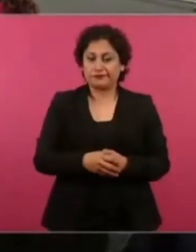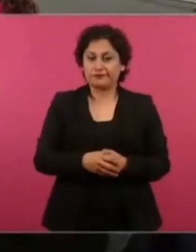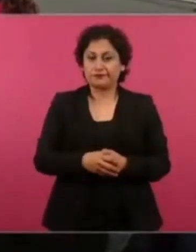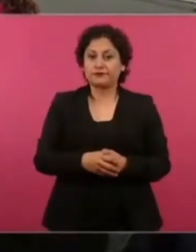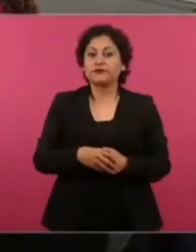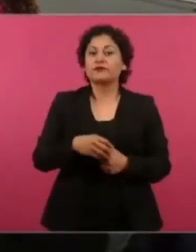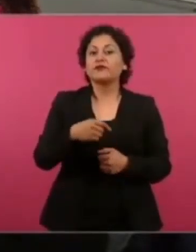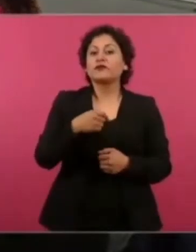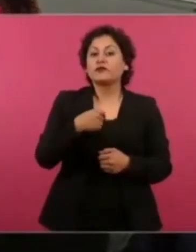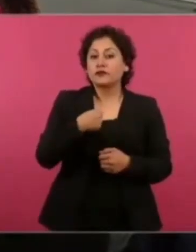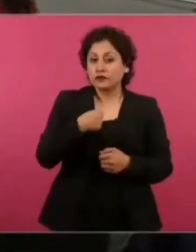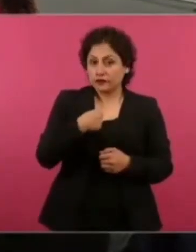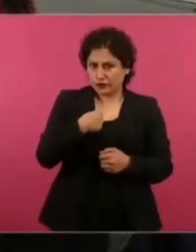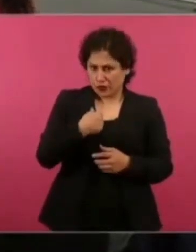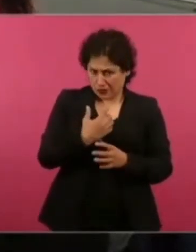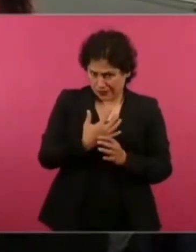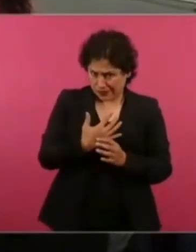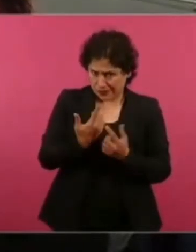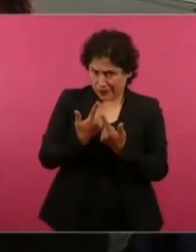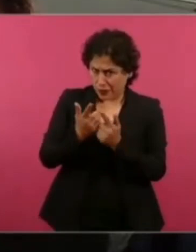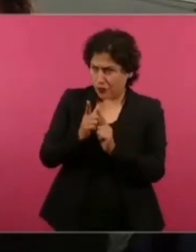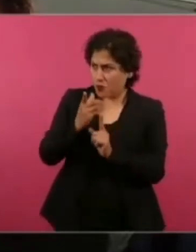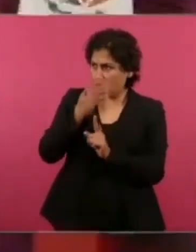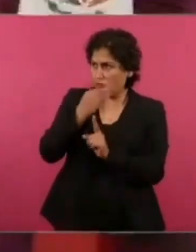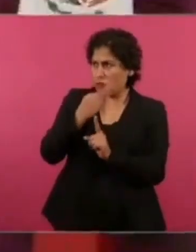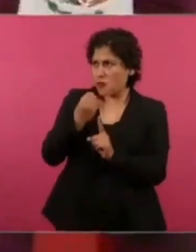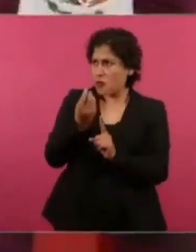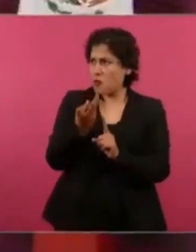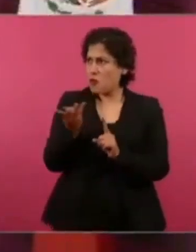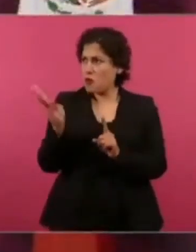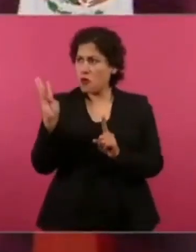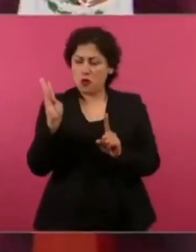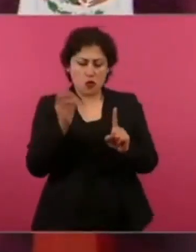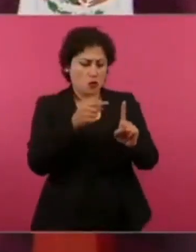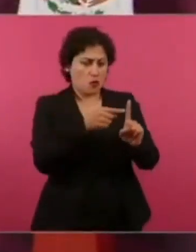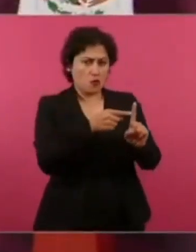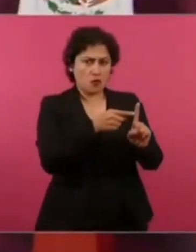Fue elegida por un grupo de hombres que la han impuesto.